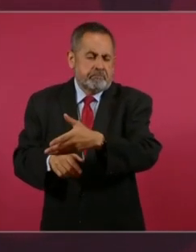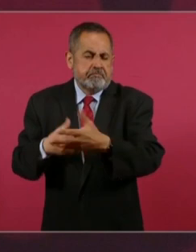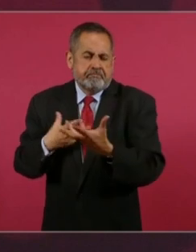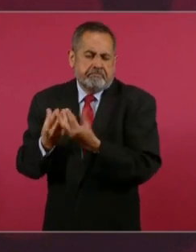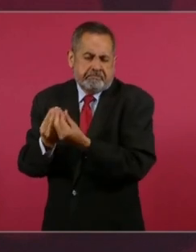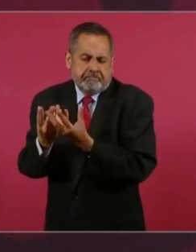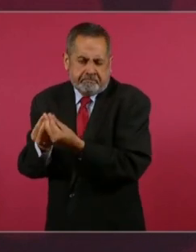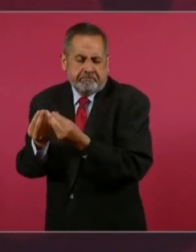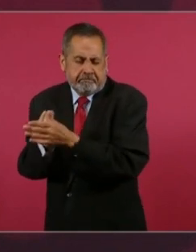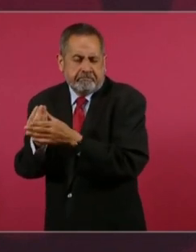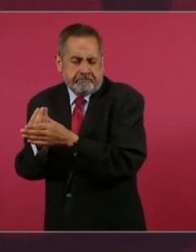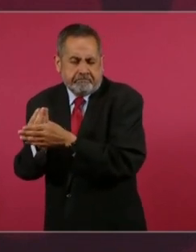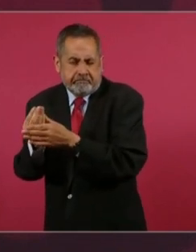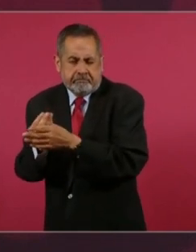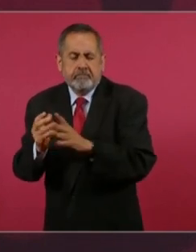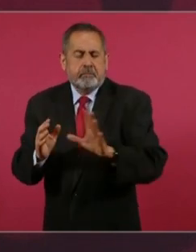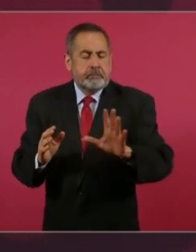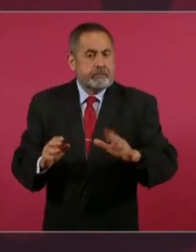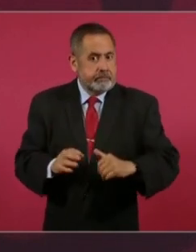para